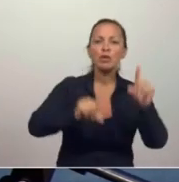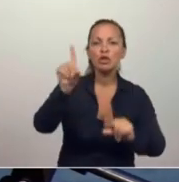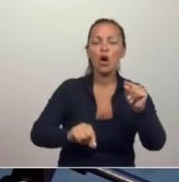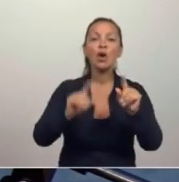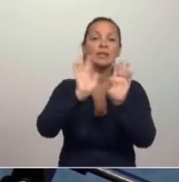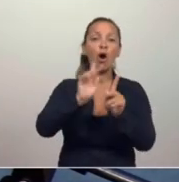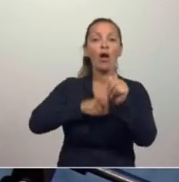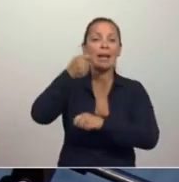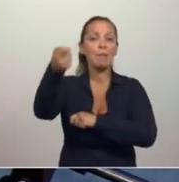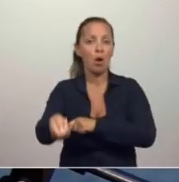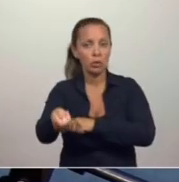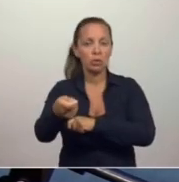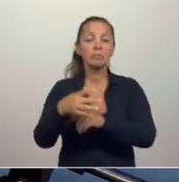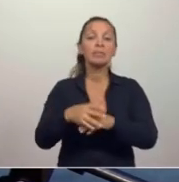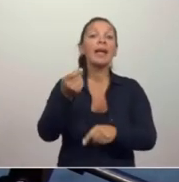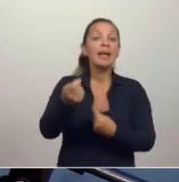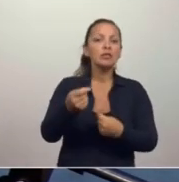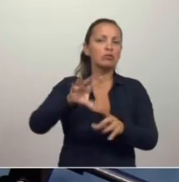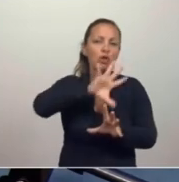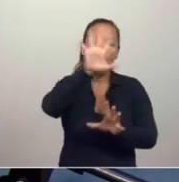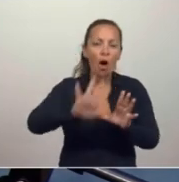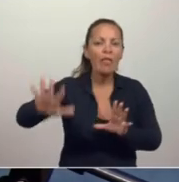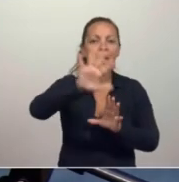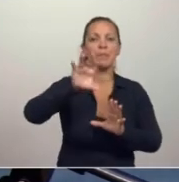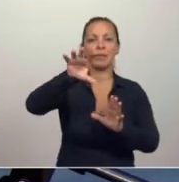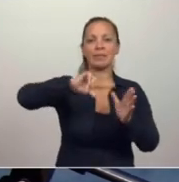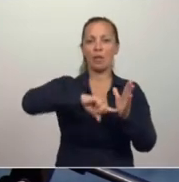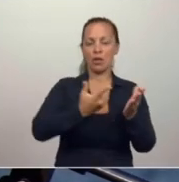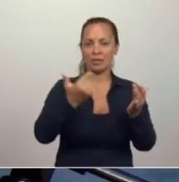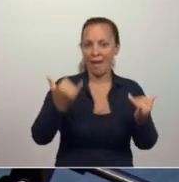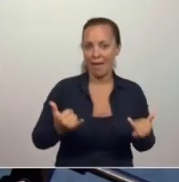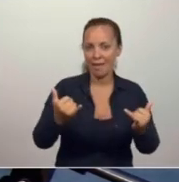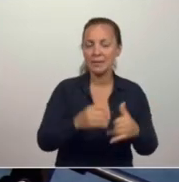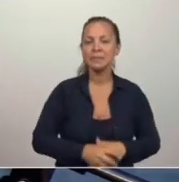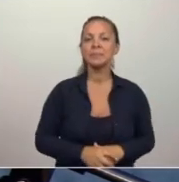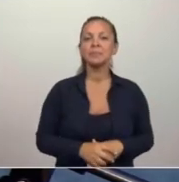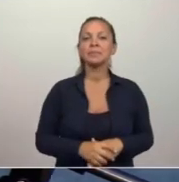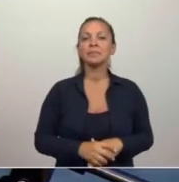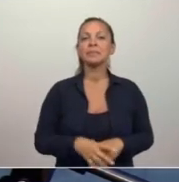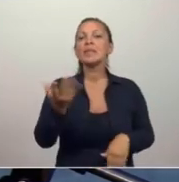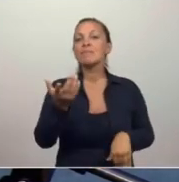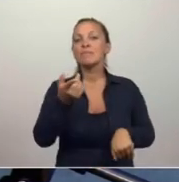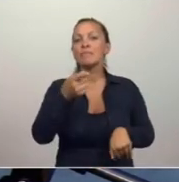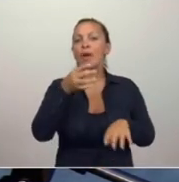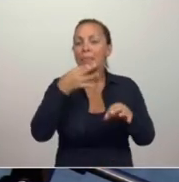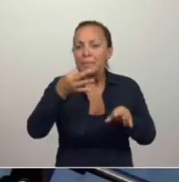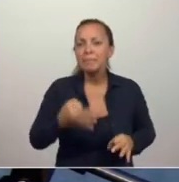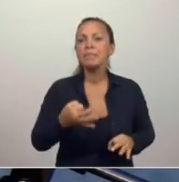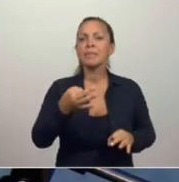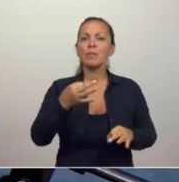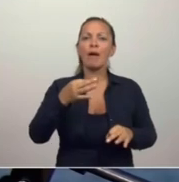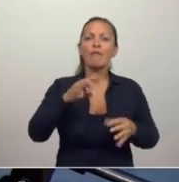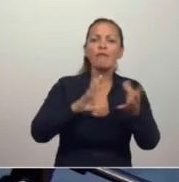reembolsos que se usan en toda la provincia de Buenos Aires llegando a niveles de